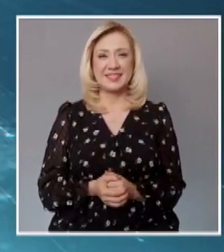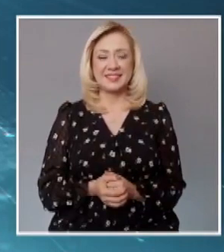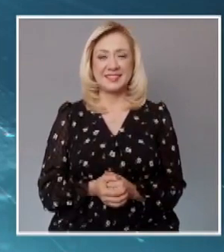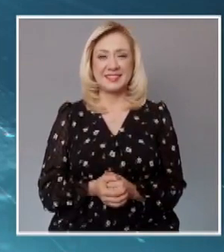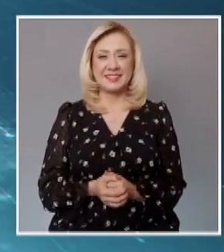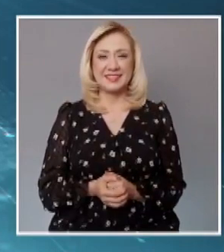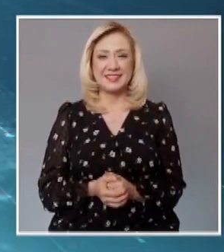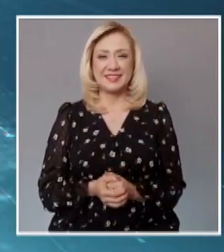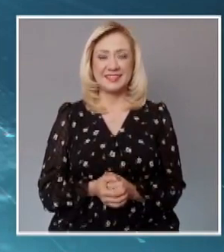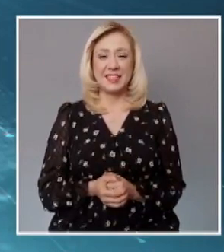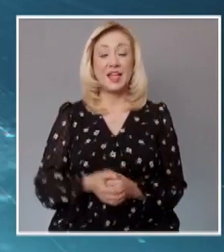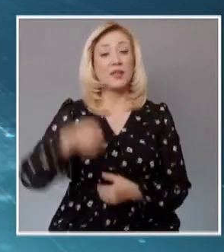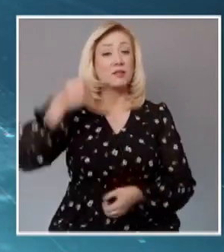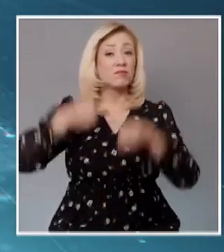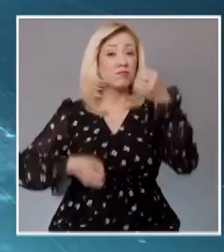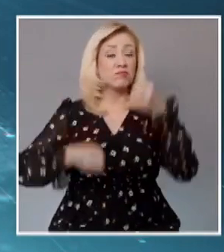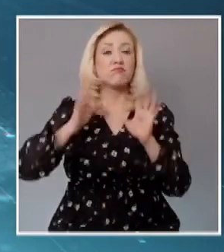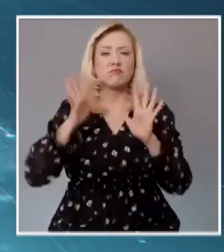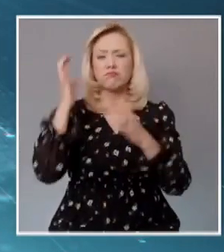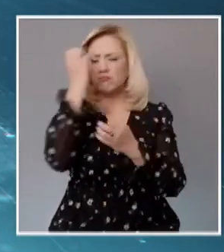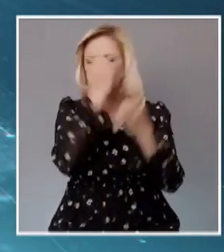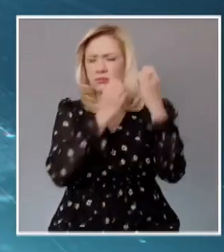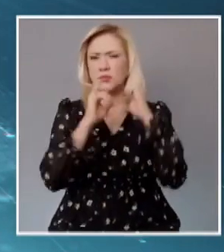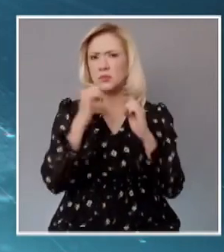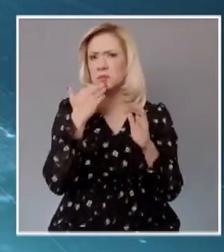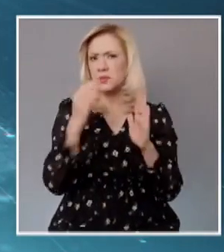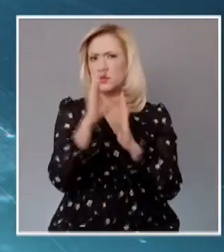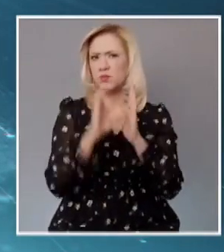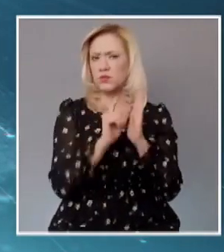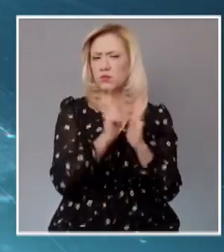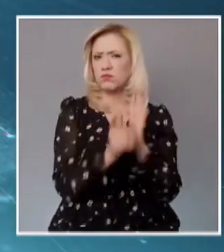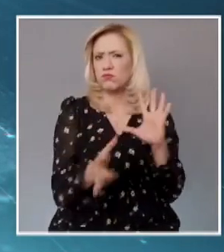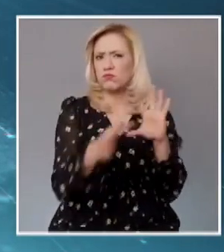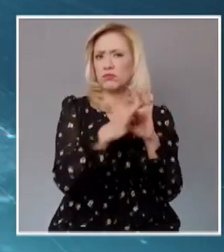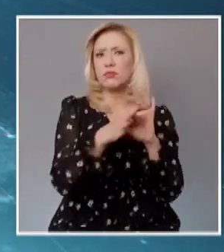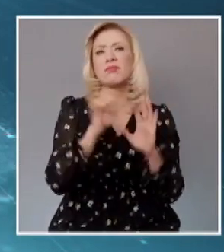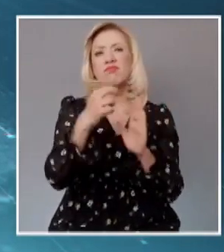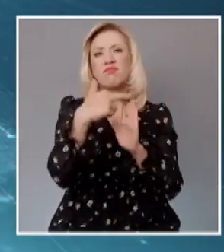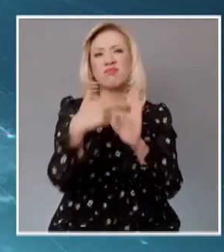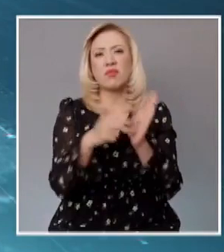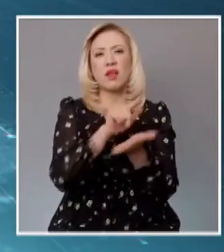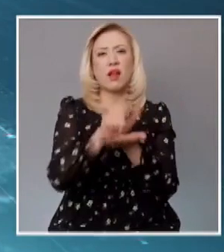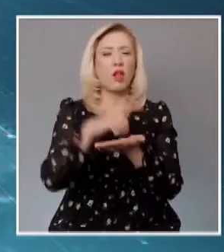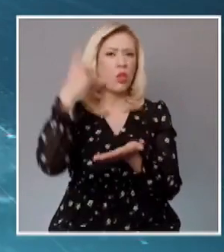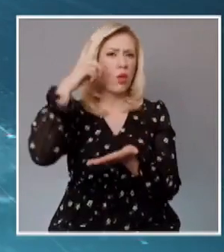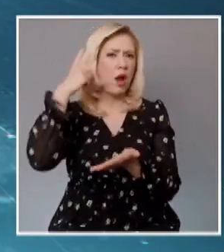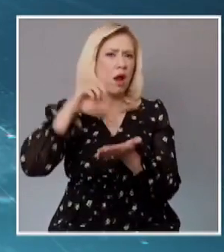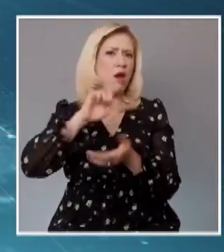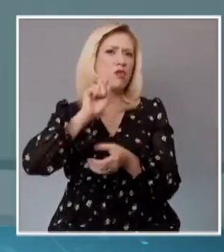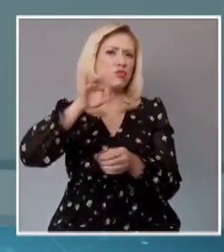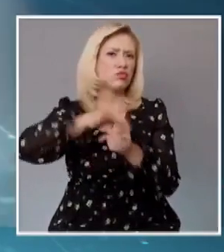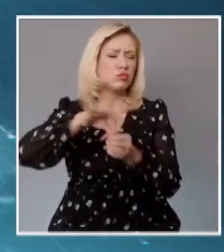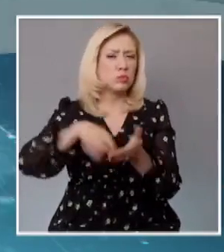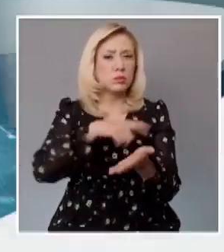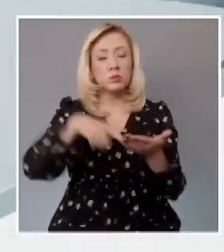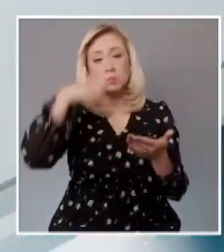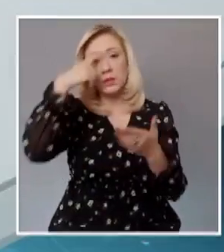La Corte revisó constitucionalidad de disposiciones electorales de Durango que regulan paridad y alternancia.